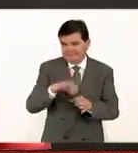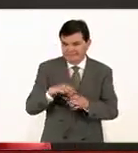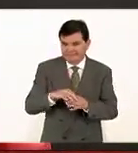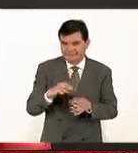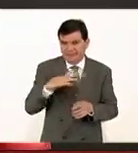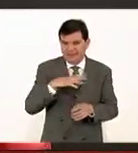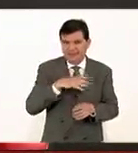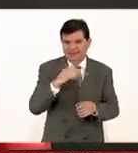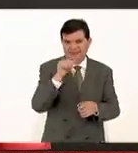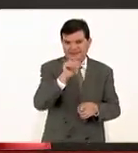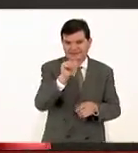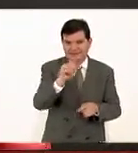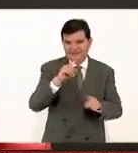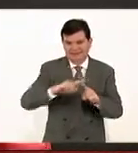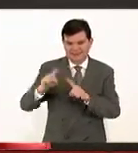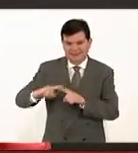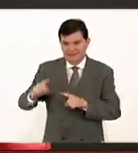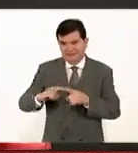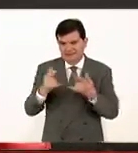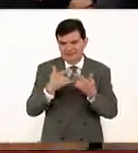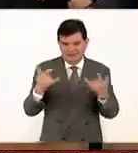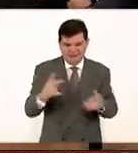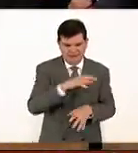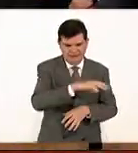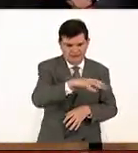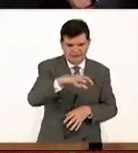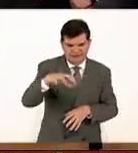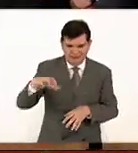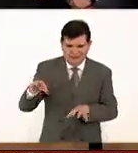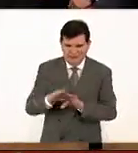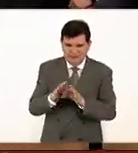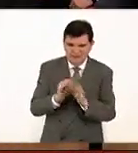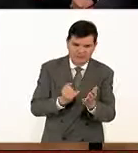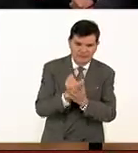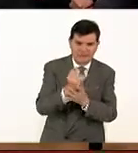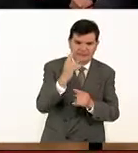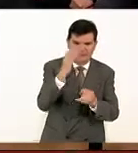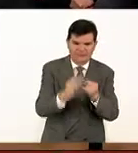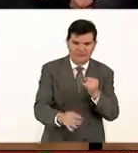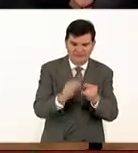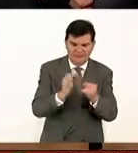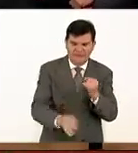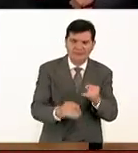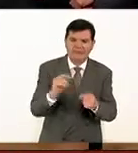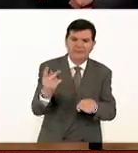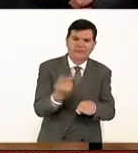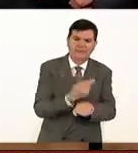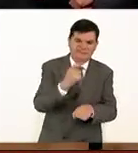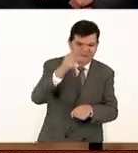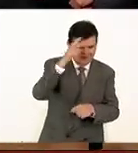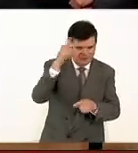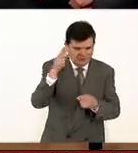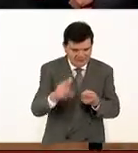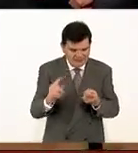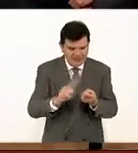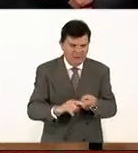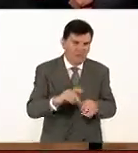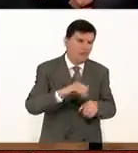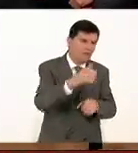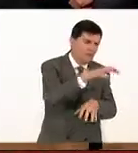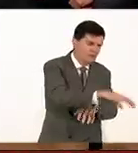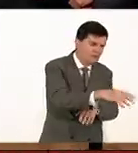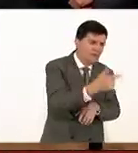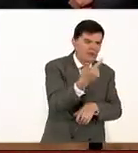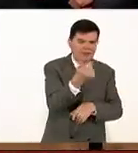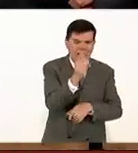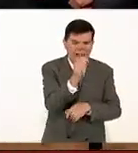16 historias, ¿no? Que ya veremos cuál es el resultado final, pero una cosa es lo que pasa en Miguel Hidalgo, otra cosa es lo que pasa en